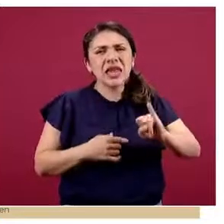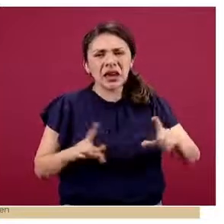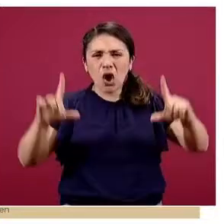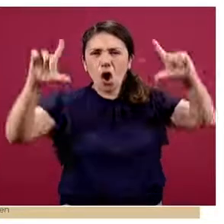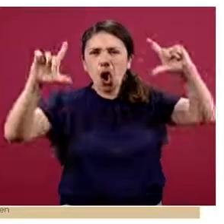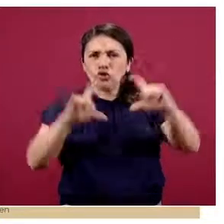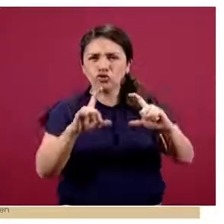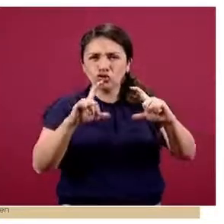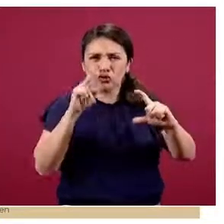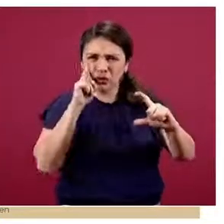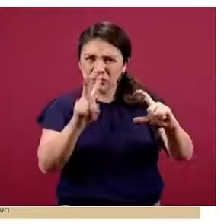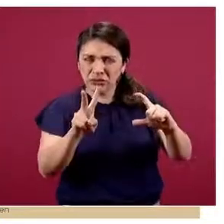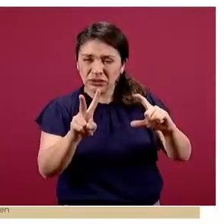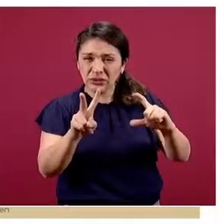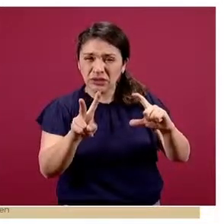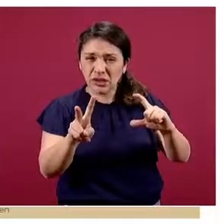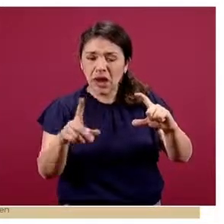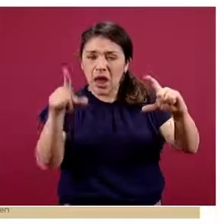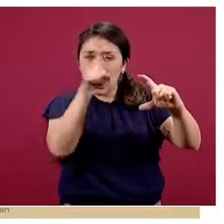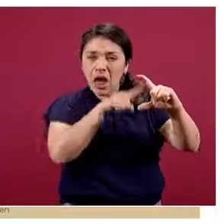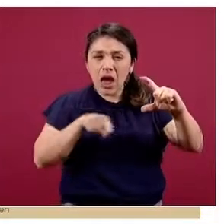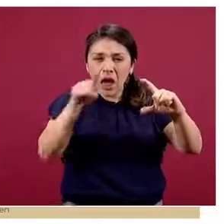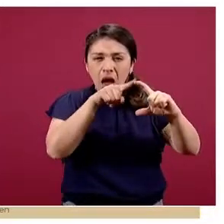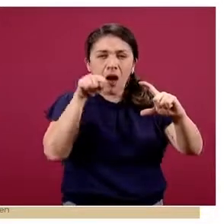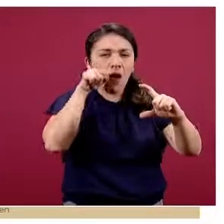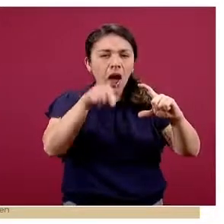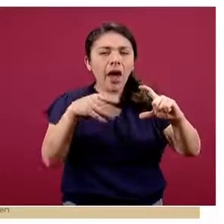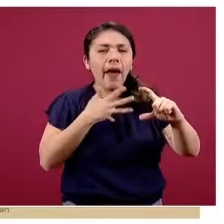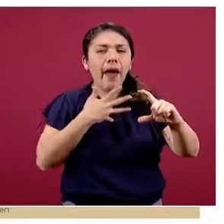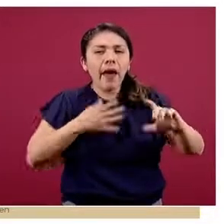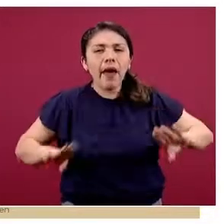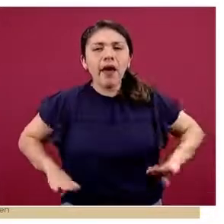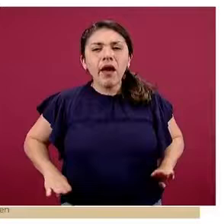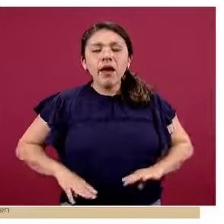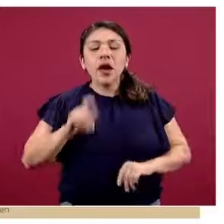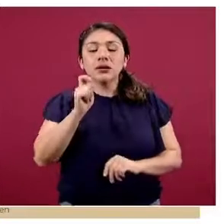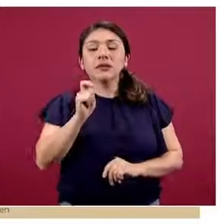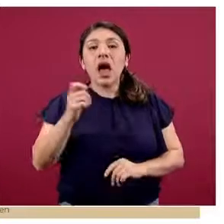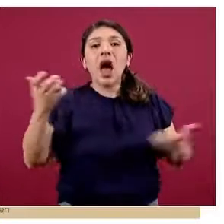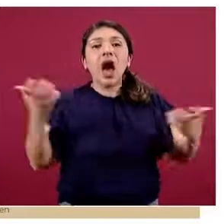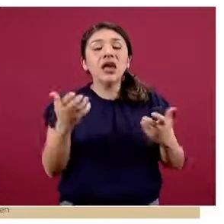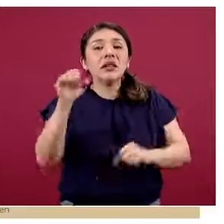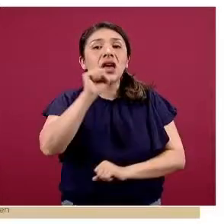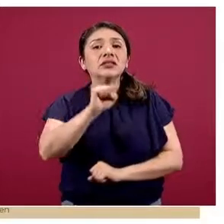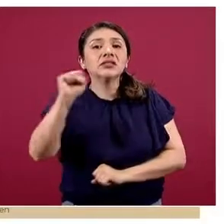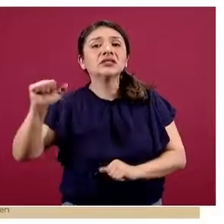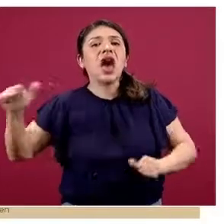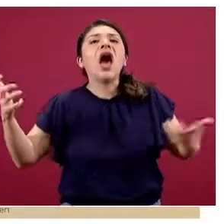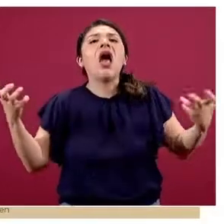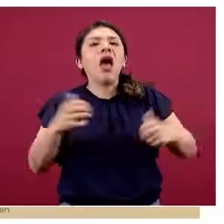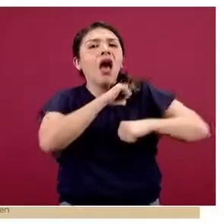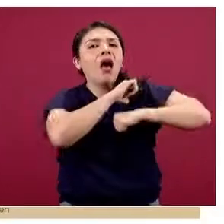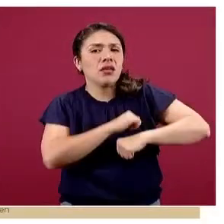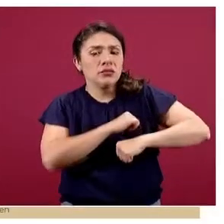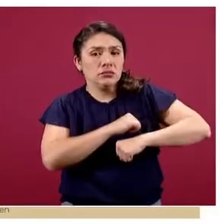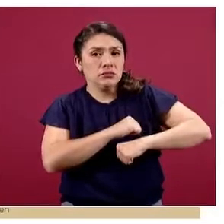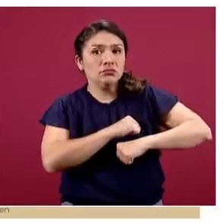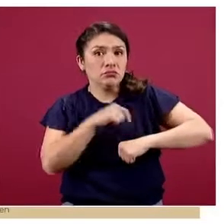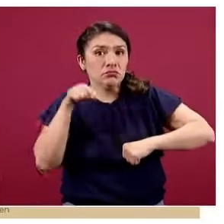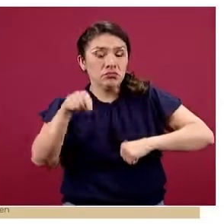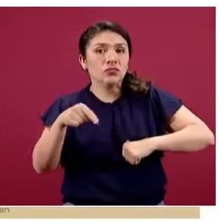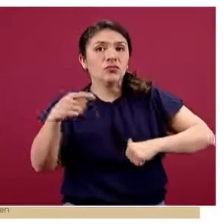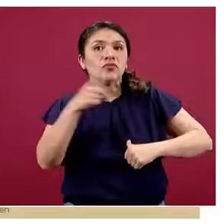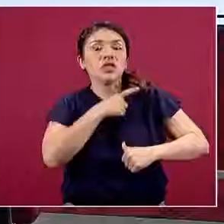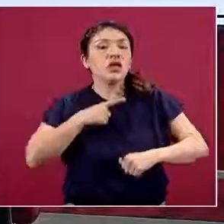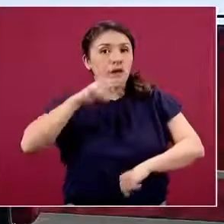pequeño, ustedes pueden ver lo que la Secretaría de Salud o el sector salud tiene bajo